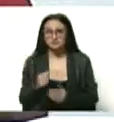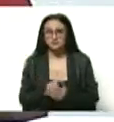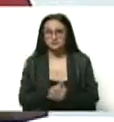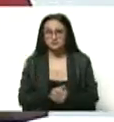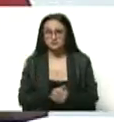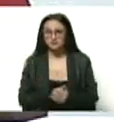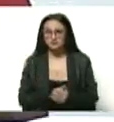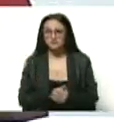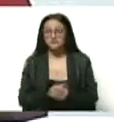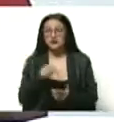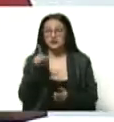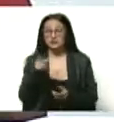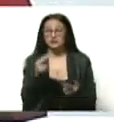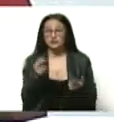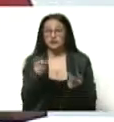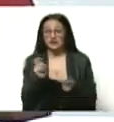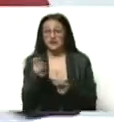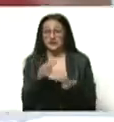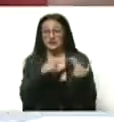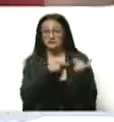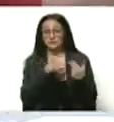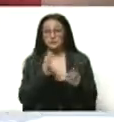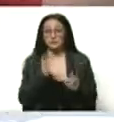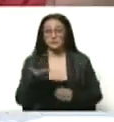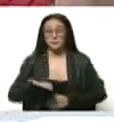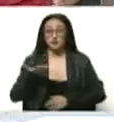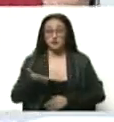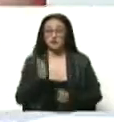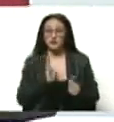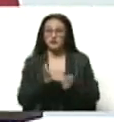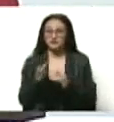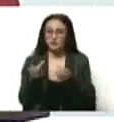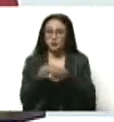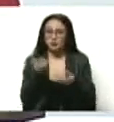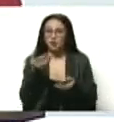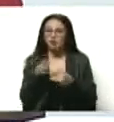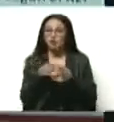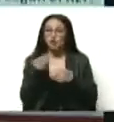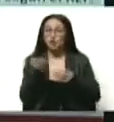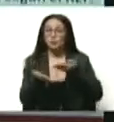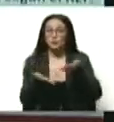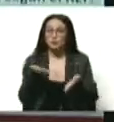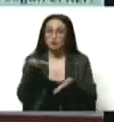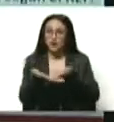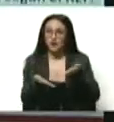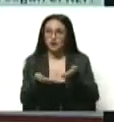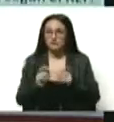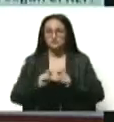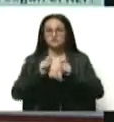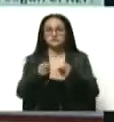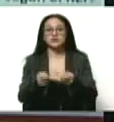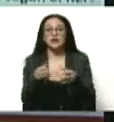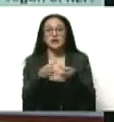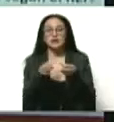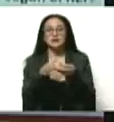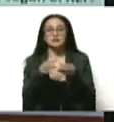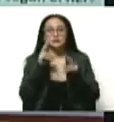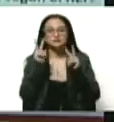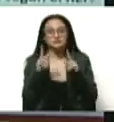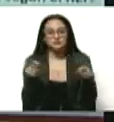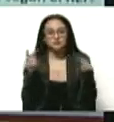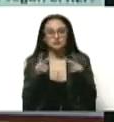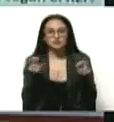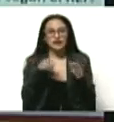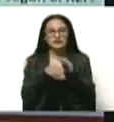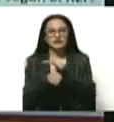como una de las tareas fundamentales, organizar la cartelera de los postulados, designar el equipo de verificación en la